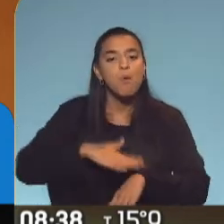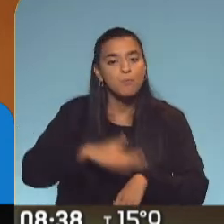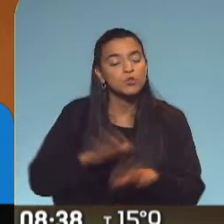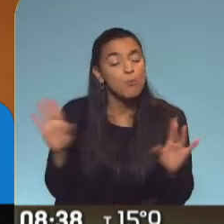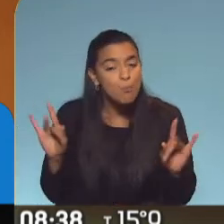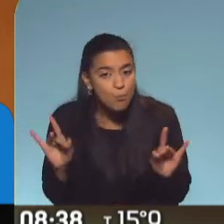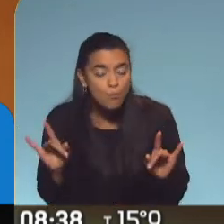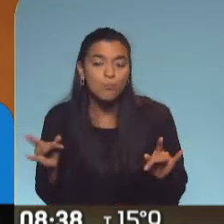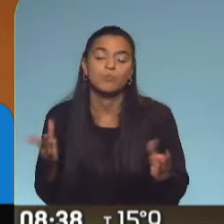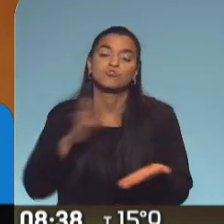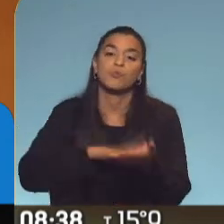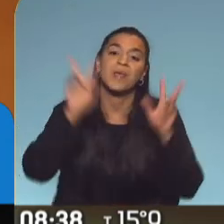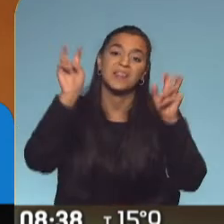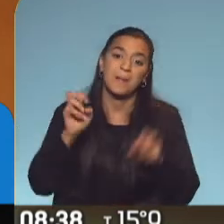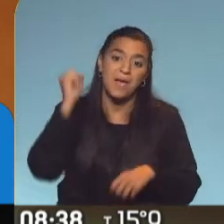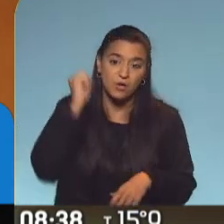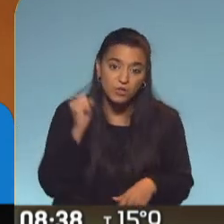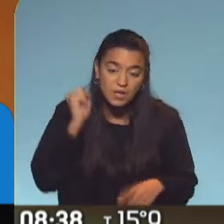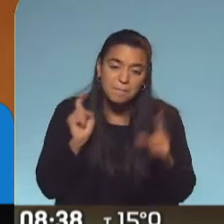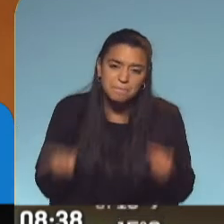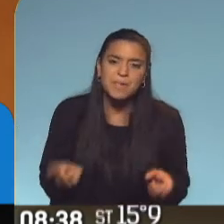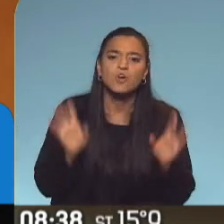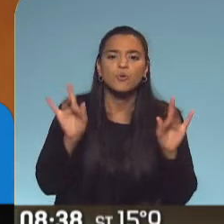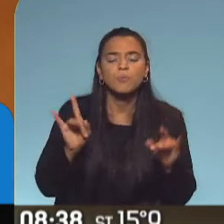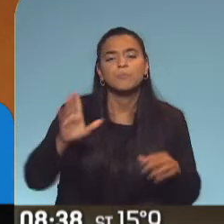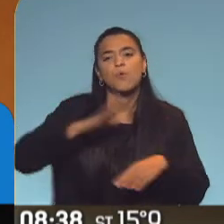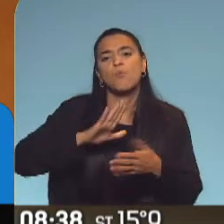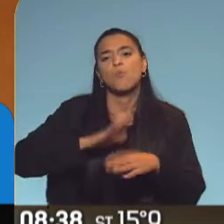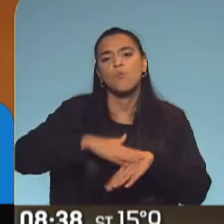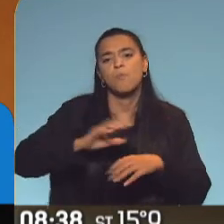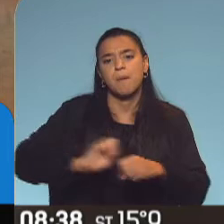en términos económicos y de enorme complejidad a partir de la pandemia del